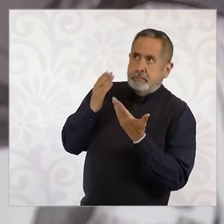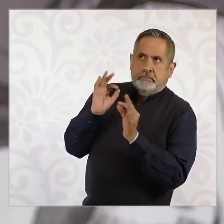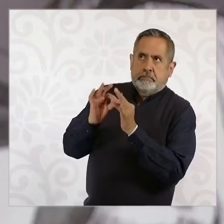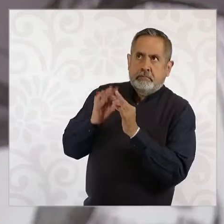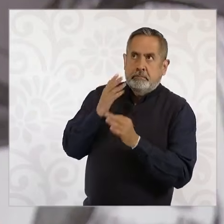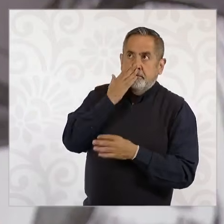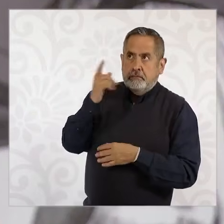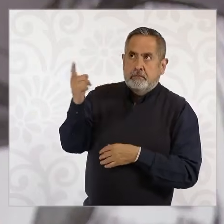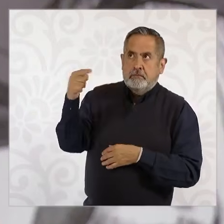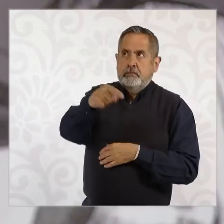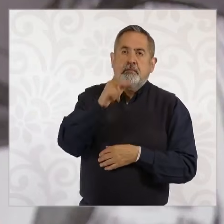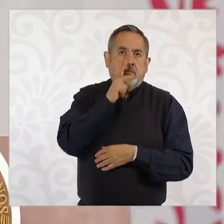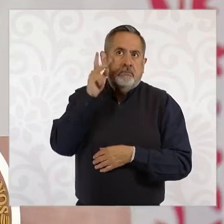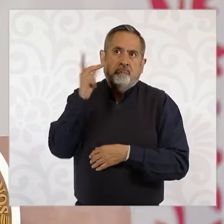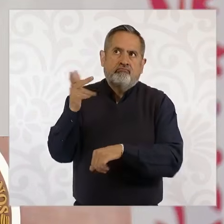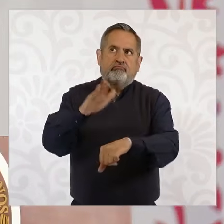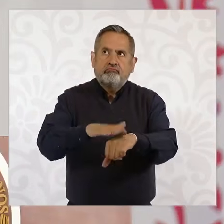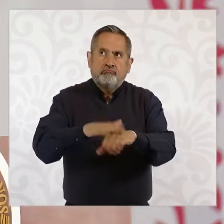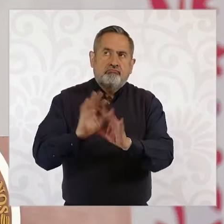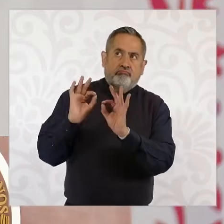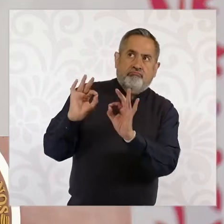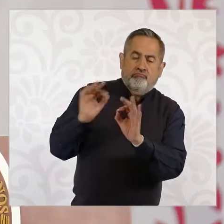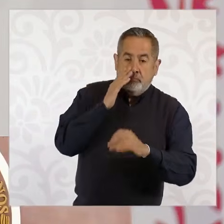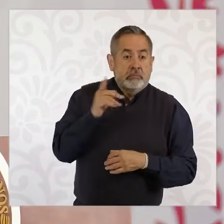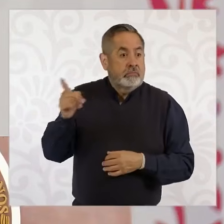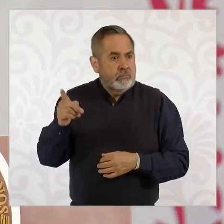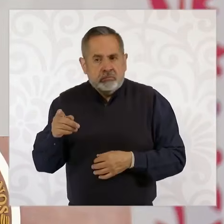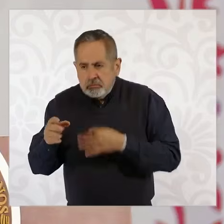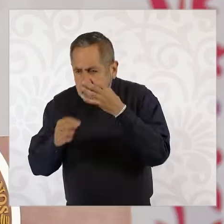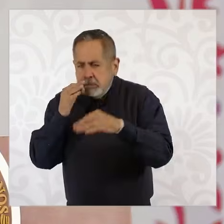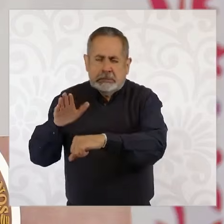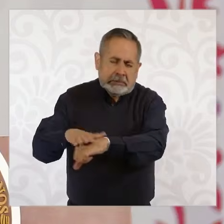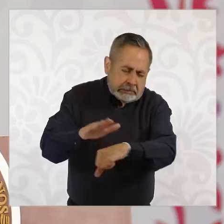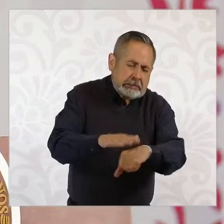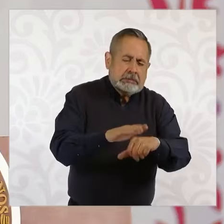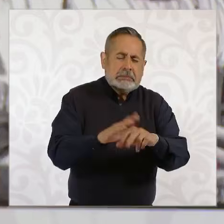esta posición del Papa, que ha estado llamando